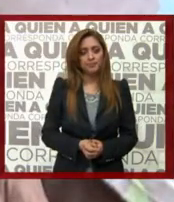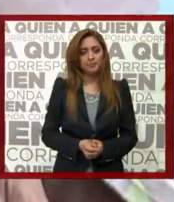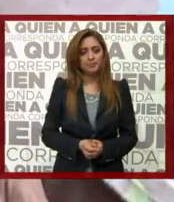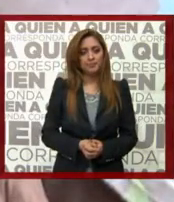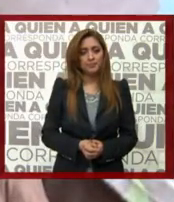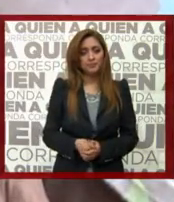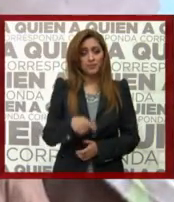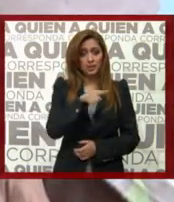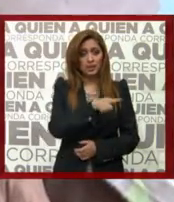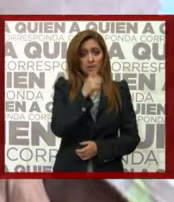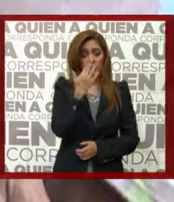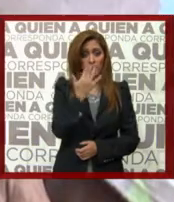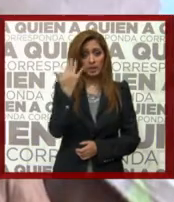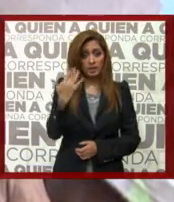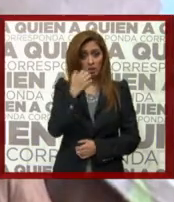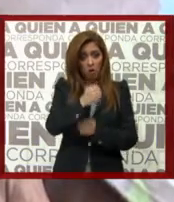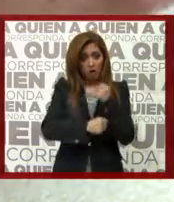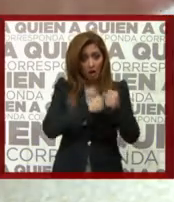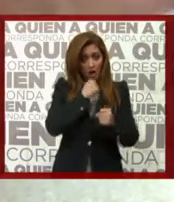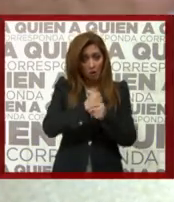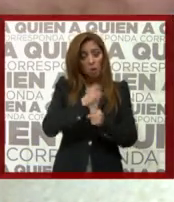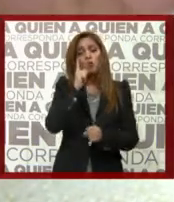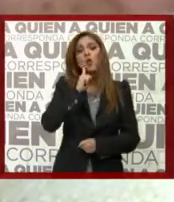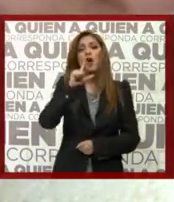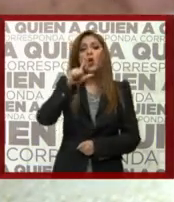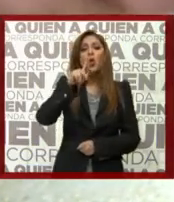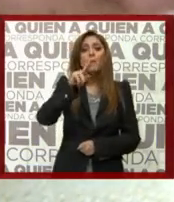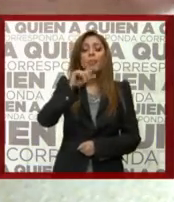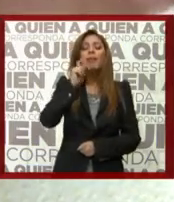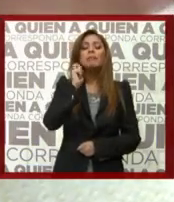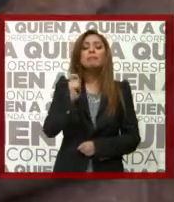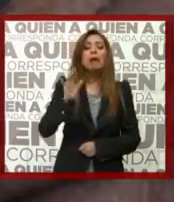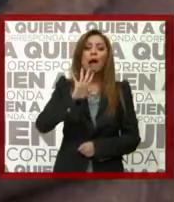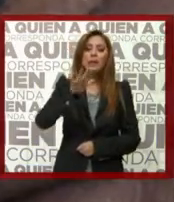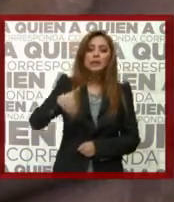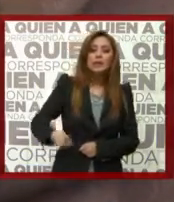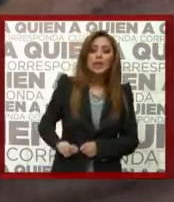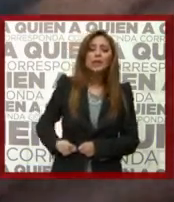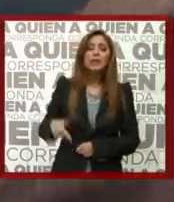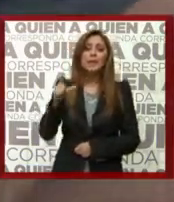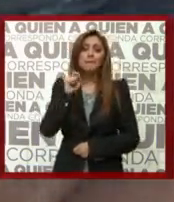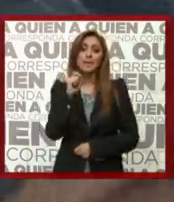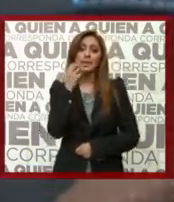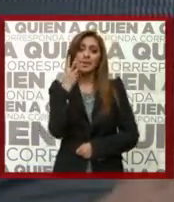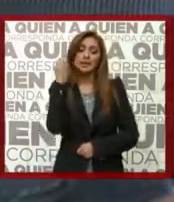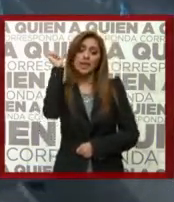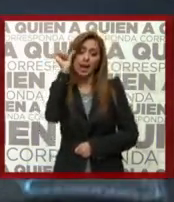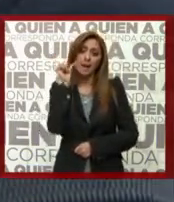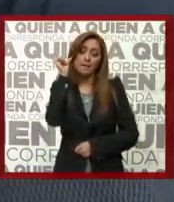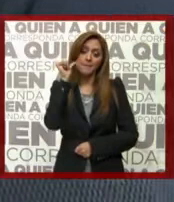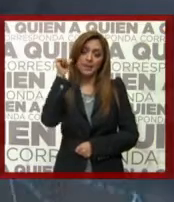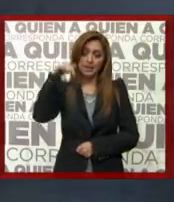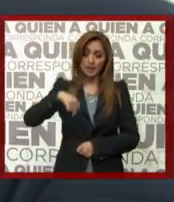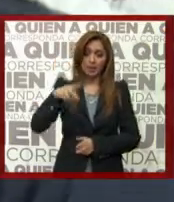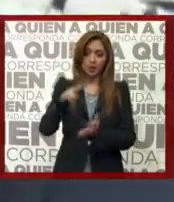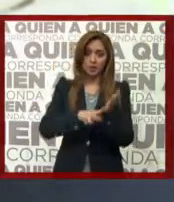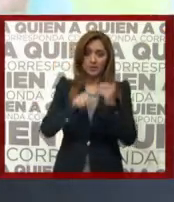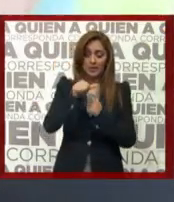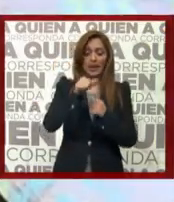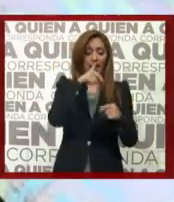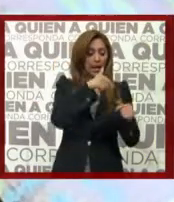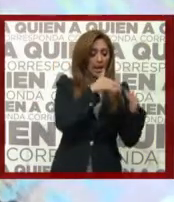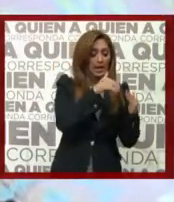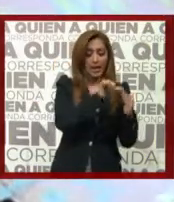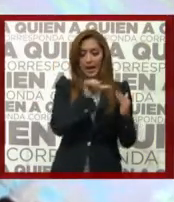A sus 55 años de edad, doña Lupita sufrió un grave accidente el 23 de abril de este año. Yendo de su casa al trabajo,